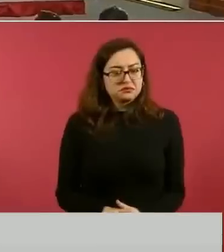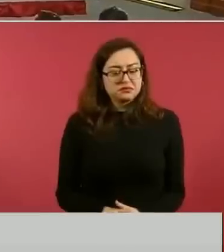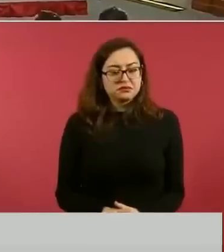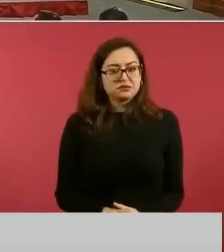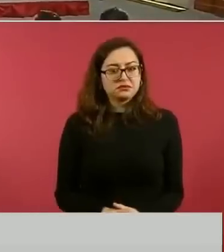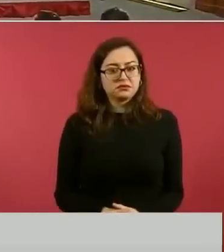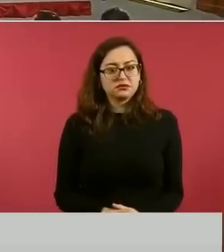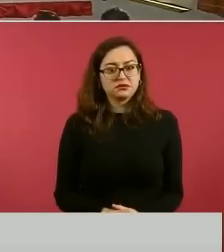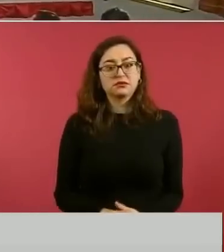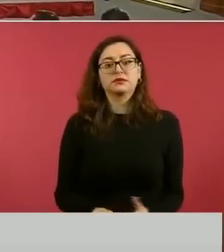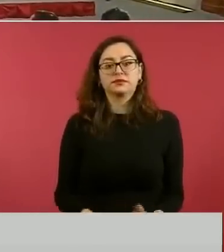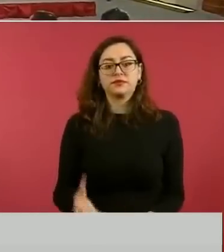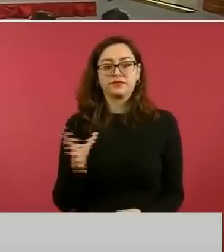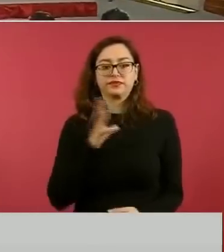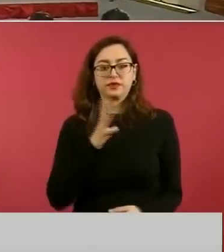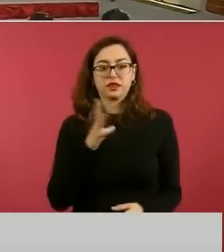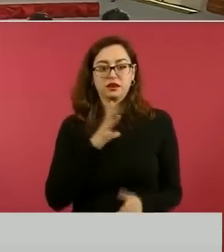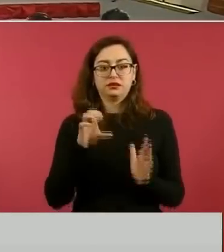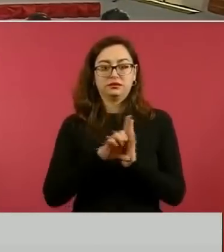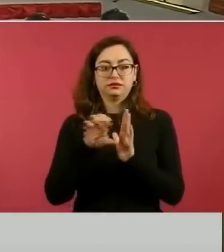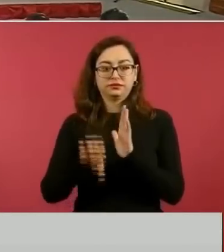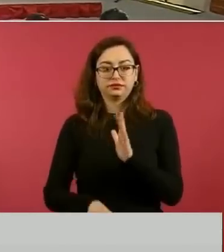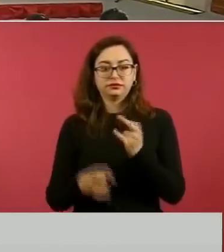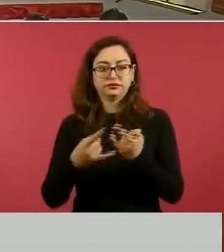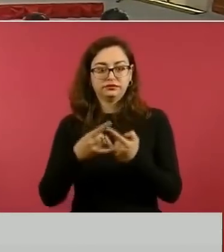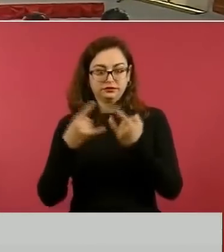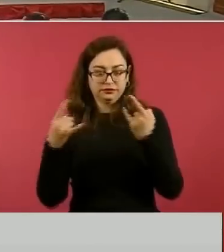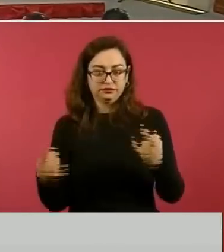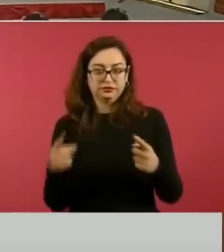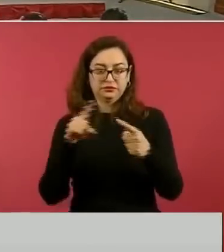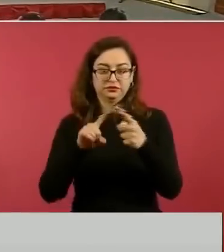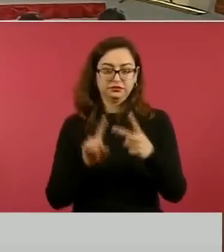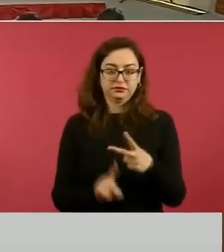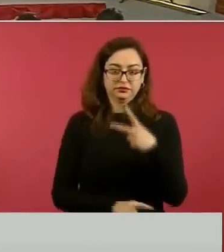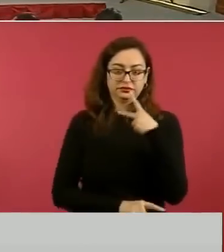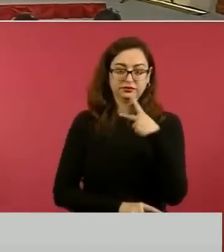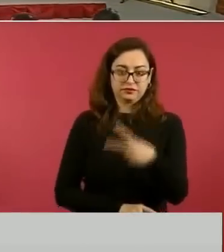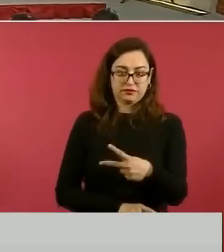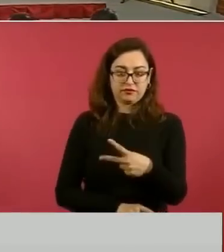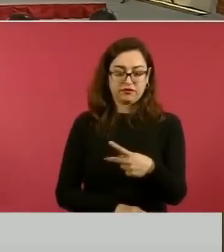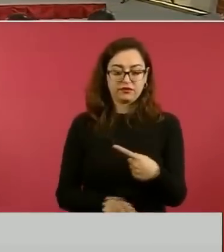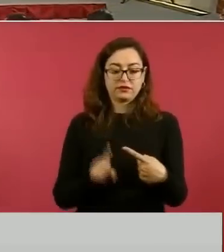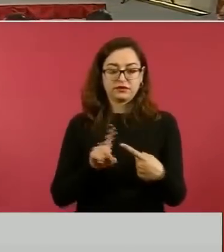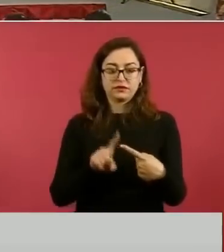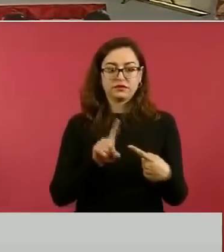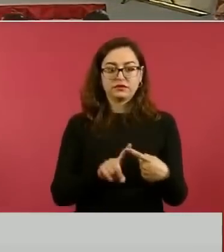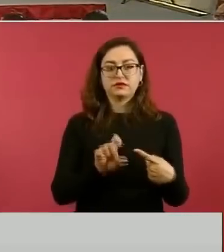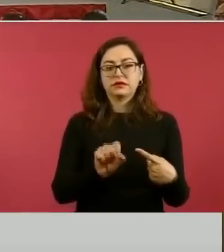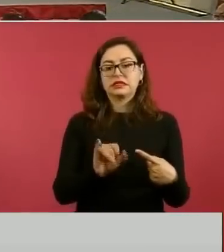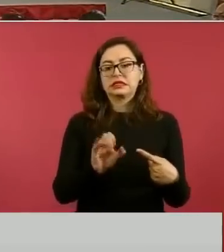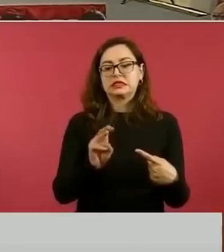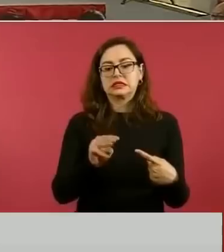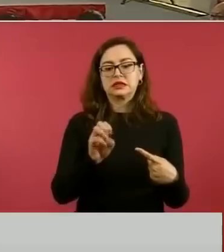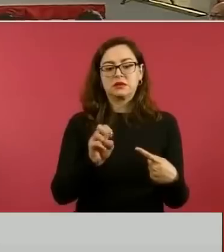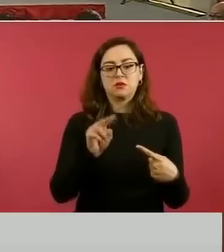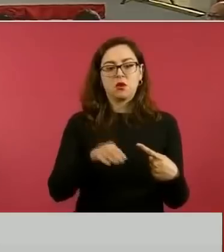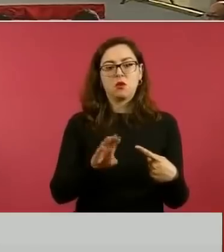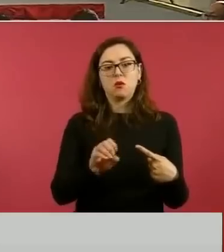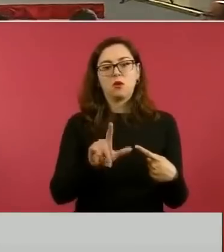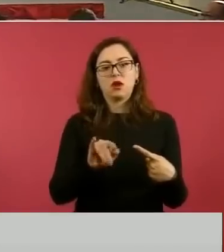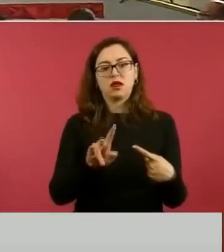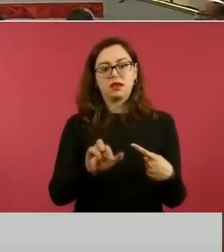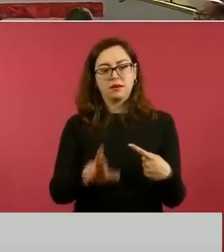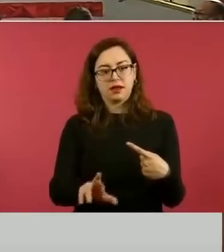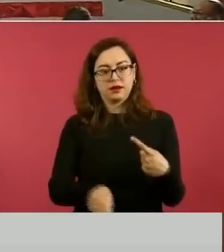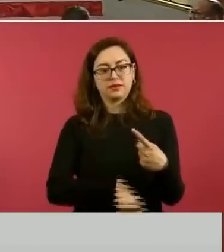Constitución y con convenios internacionales y con lo que dicen los organismos de derechos humanos, es los civiles tendrían que estar